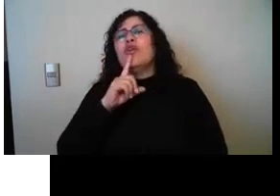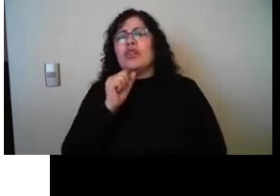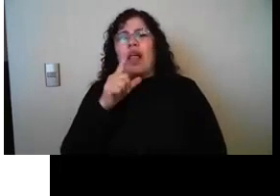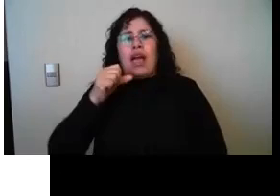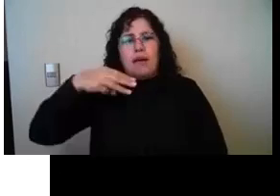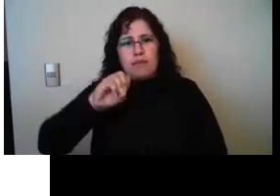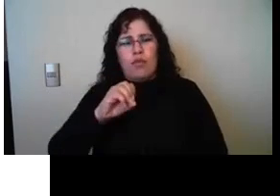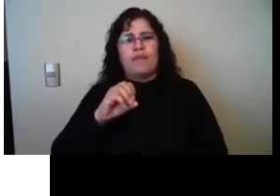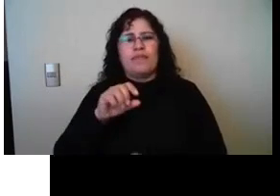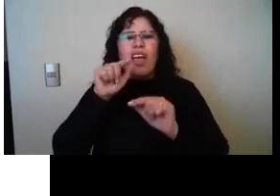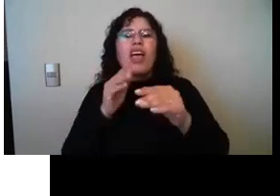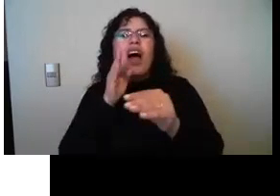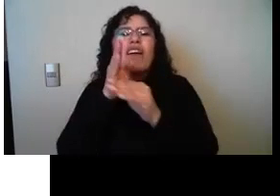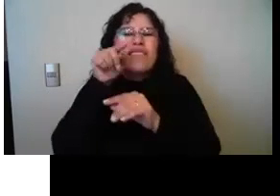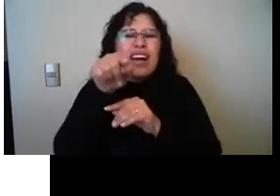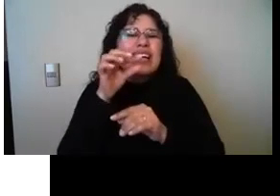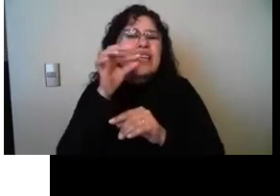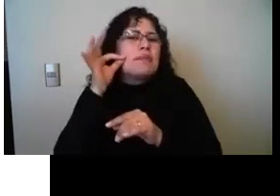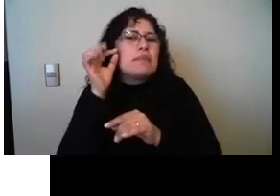ventral posteromedial,